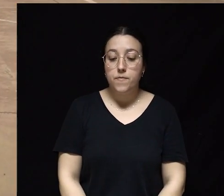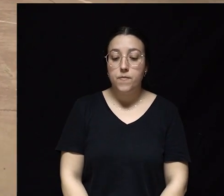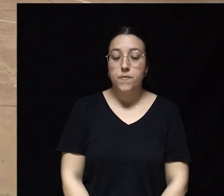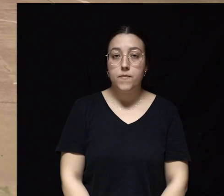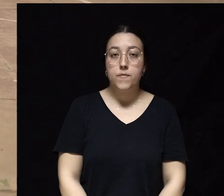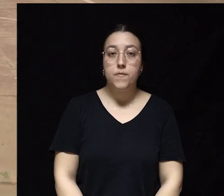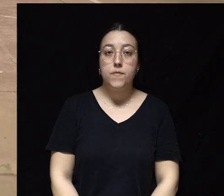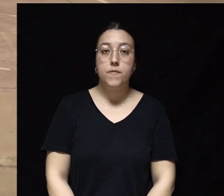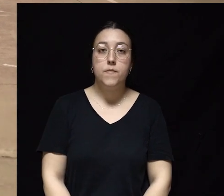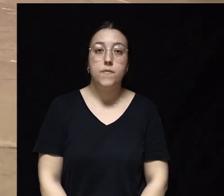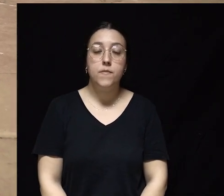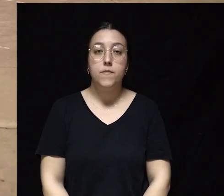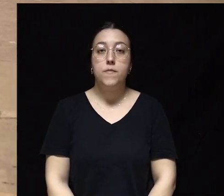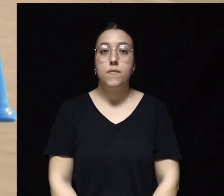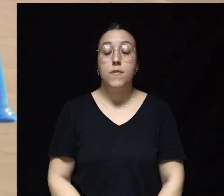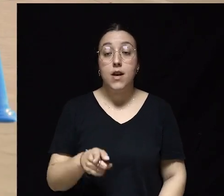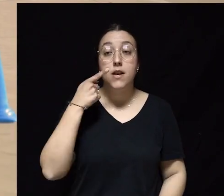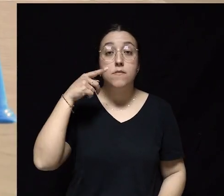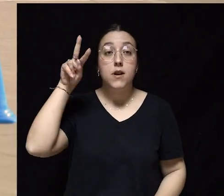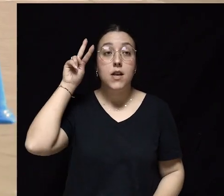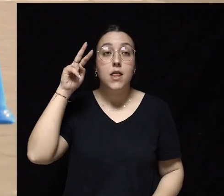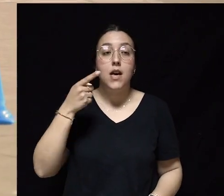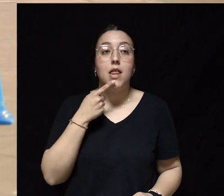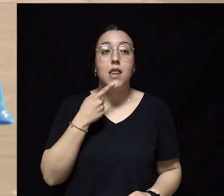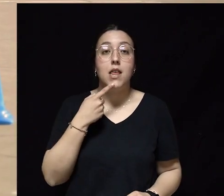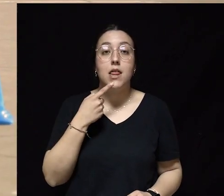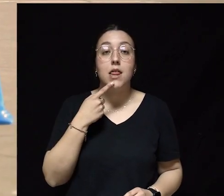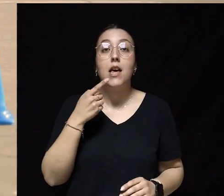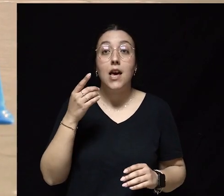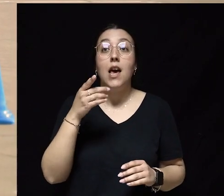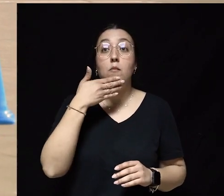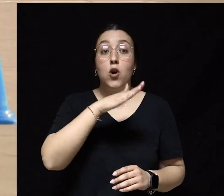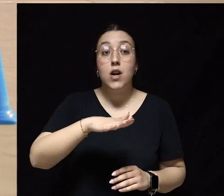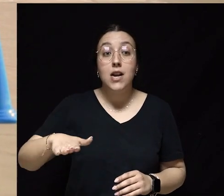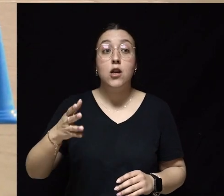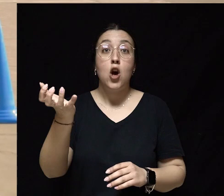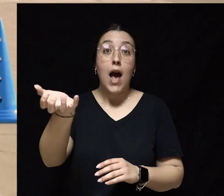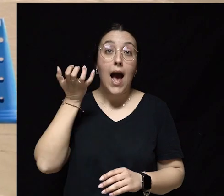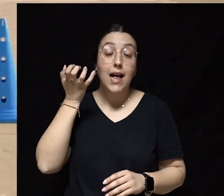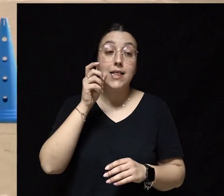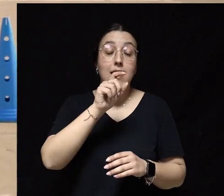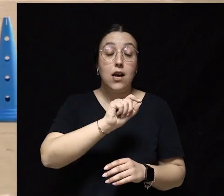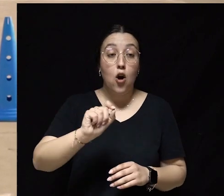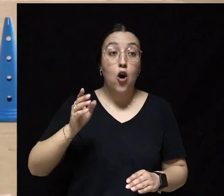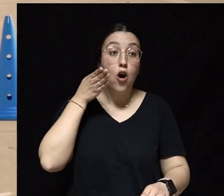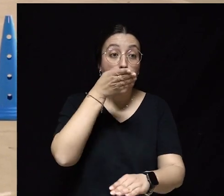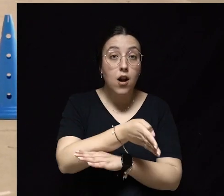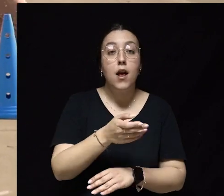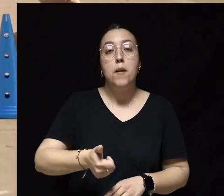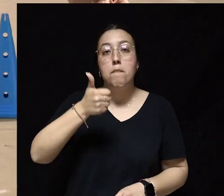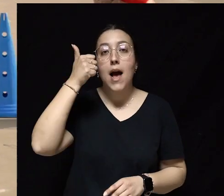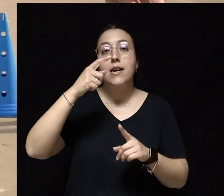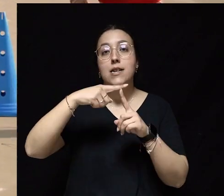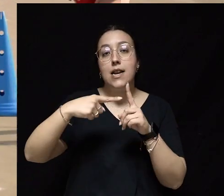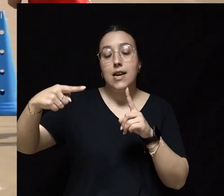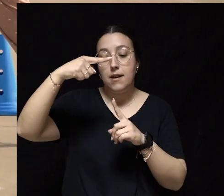tienen muchas más posibilidades que no acceden a esta edad temprana. La experiencia diaria nos dice que se nota el avance